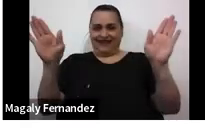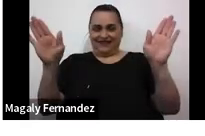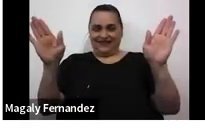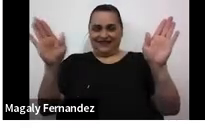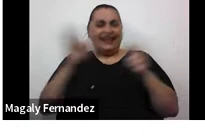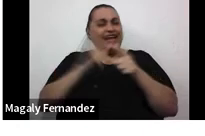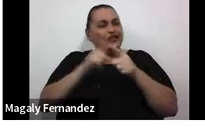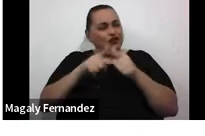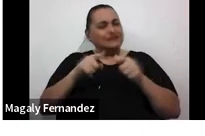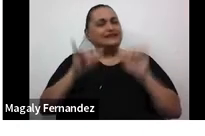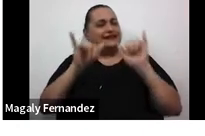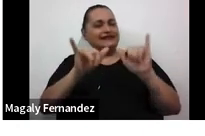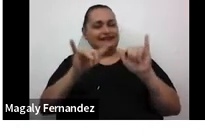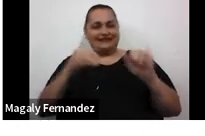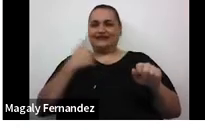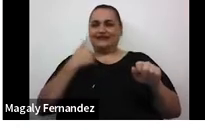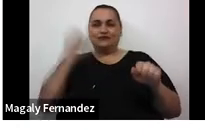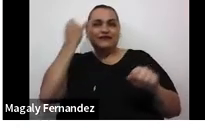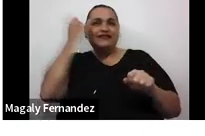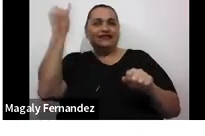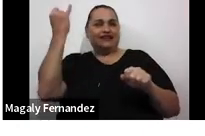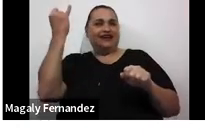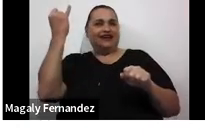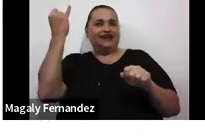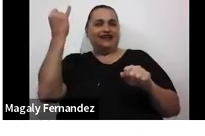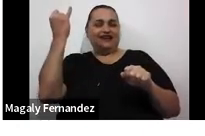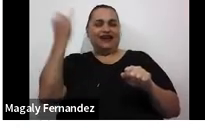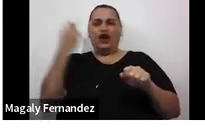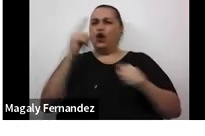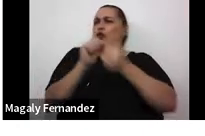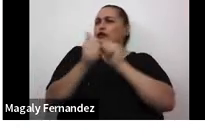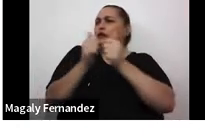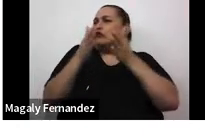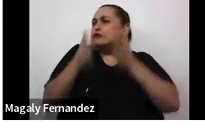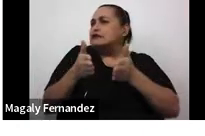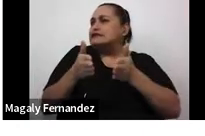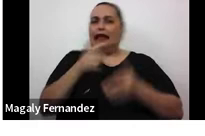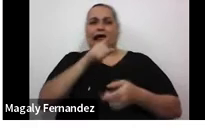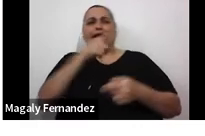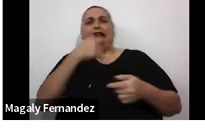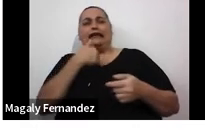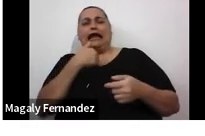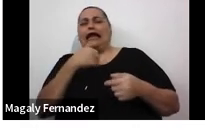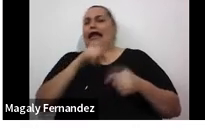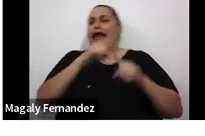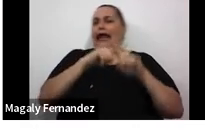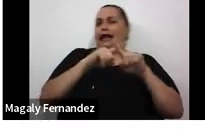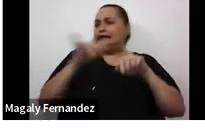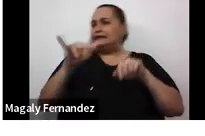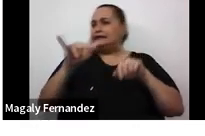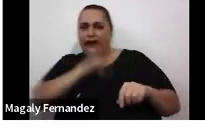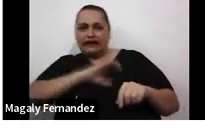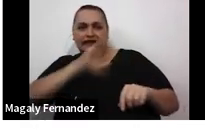entonces es así como tenemos la idea de que de que un deportista tiene que tener x y ya características